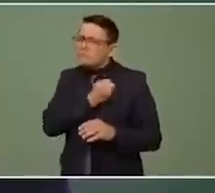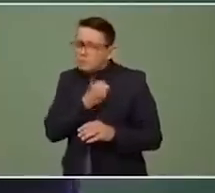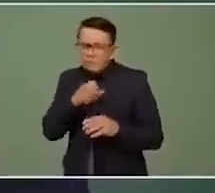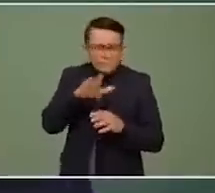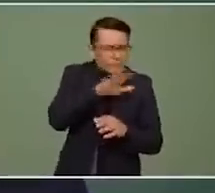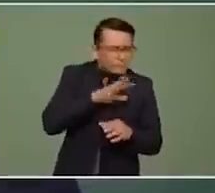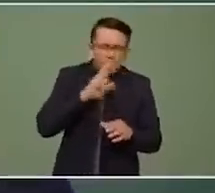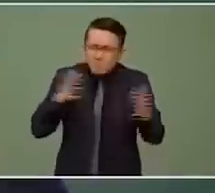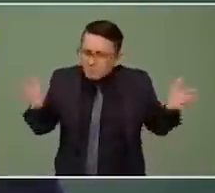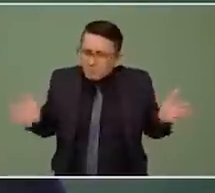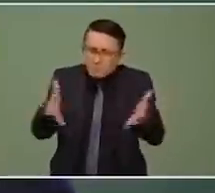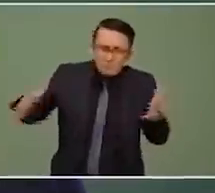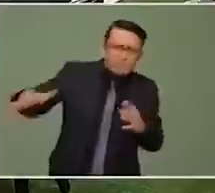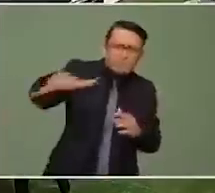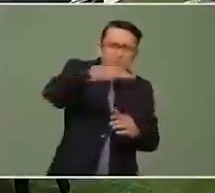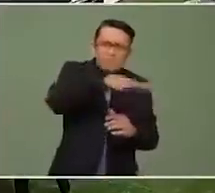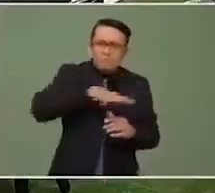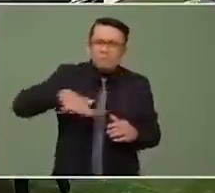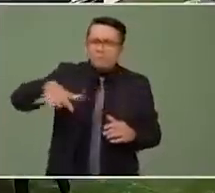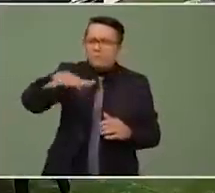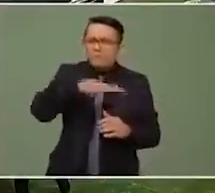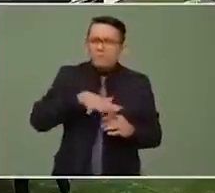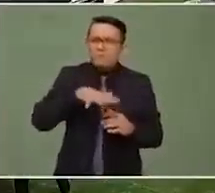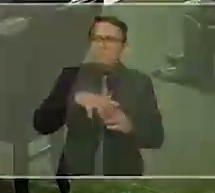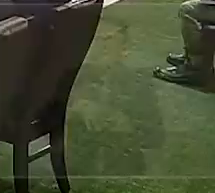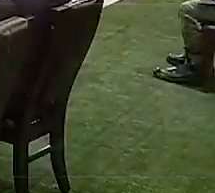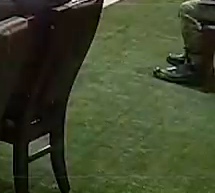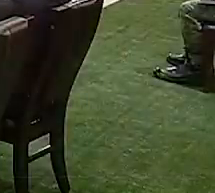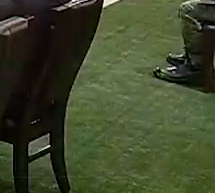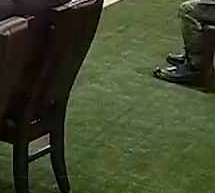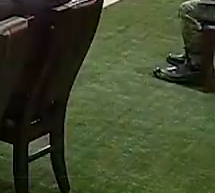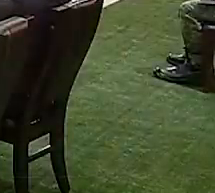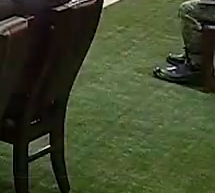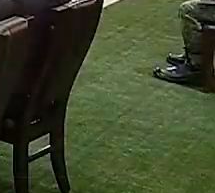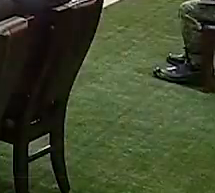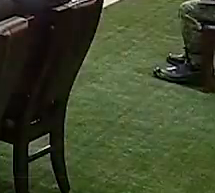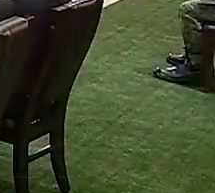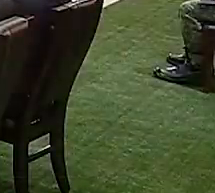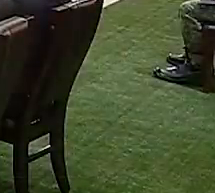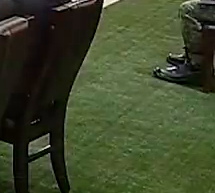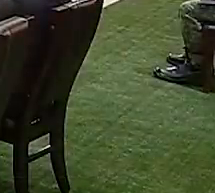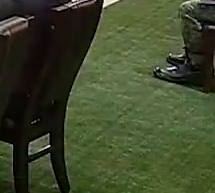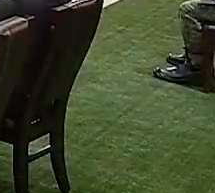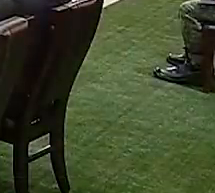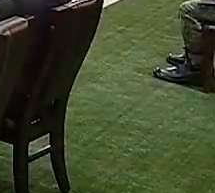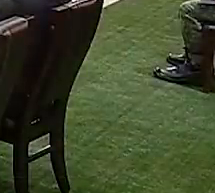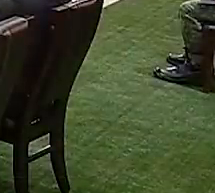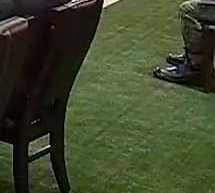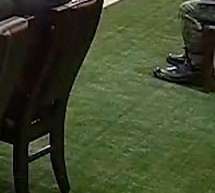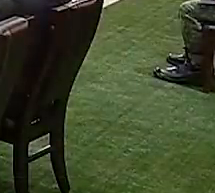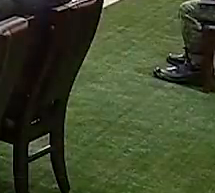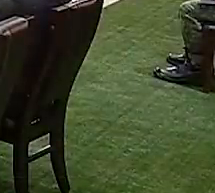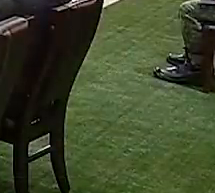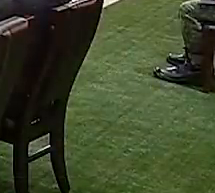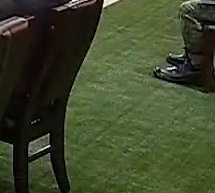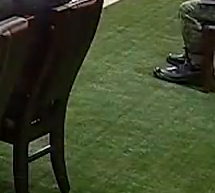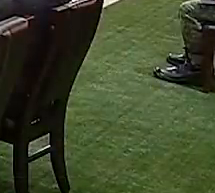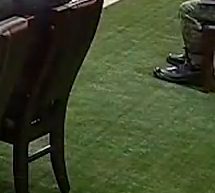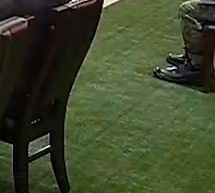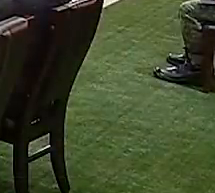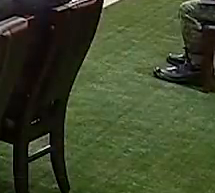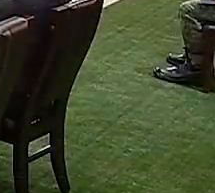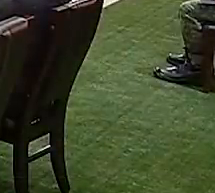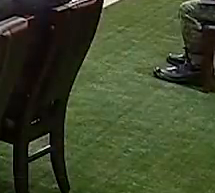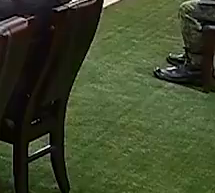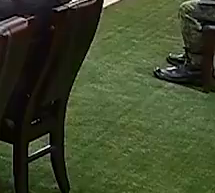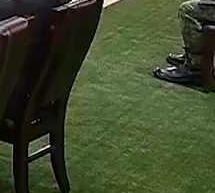bueno de acuerdo con los gobernadores en este caso como la del nuevo león aquí va a ser